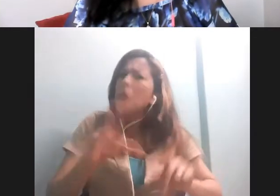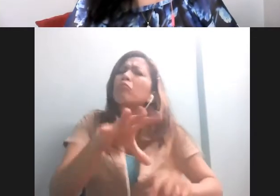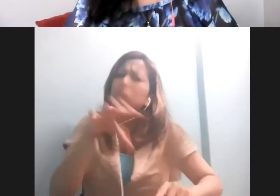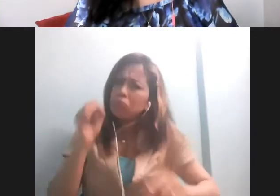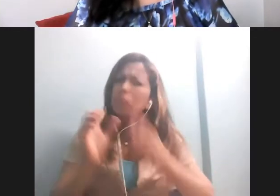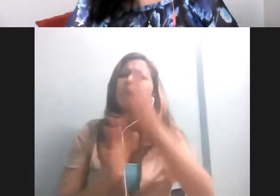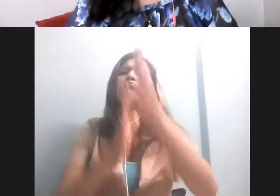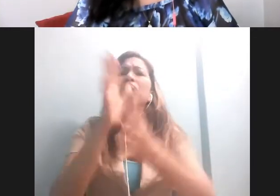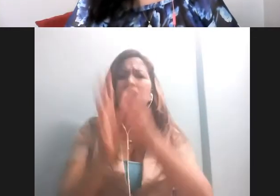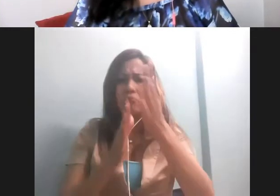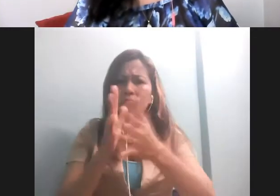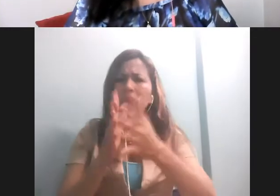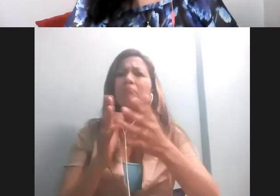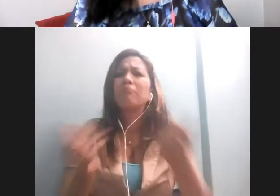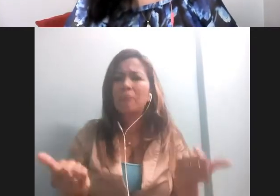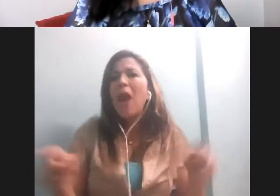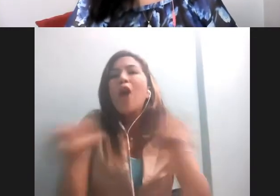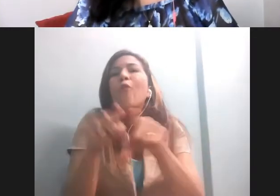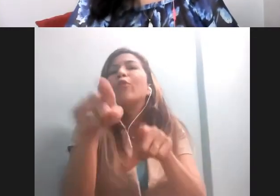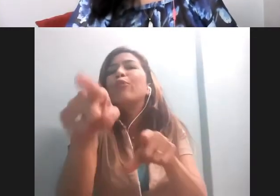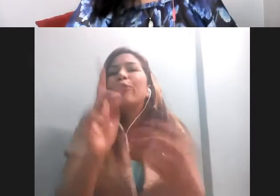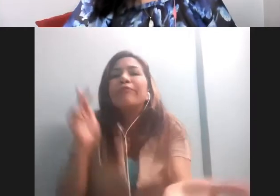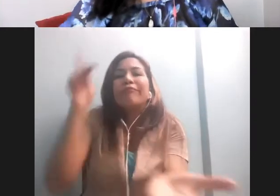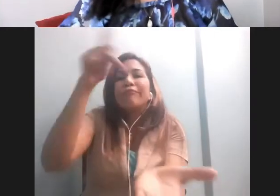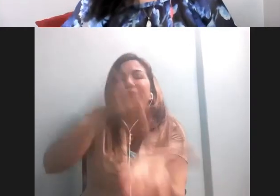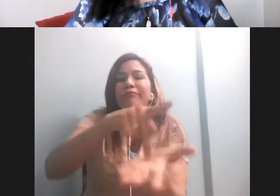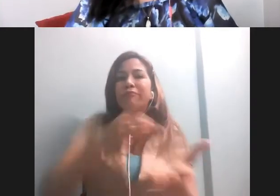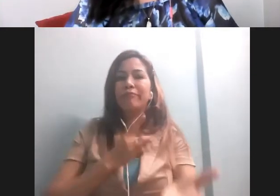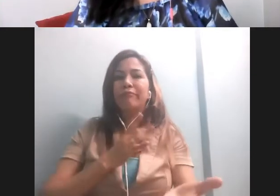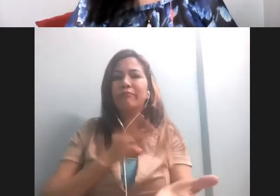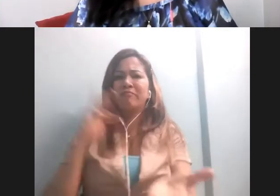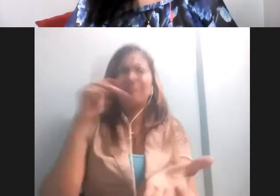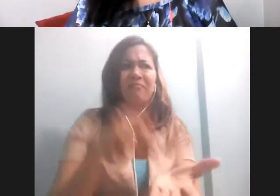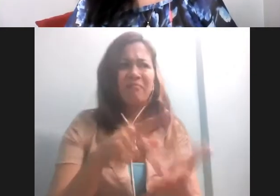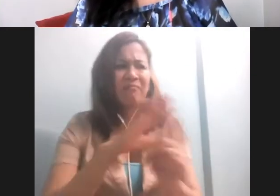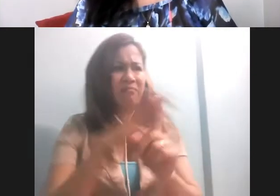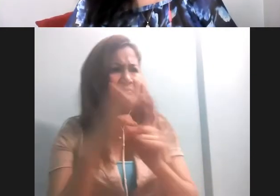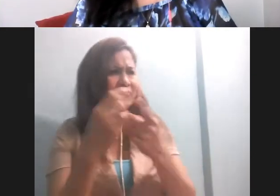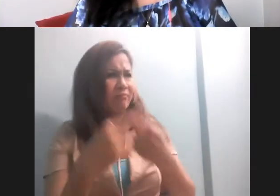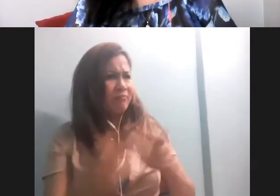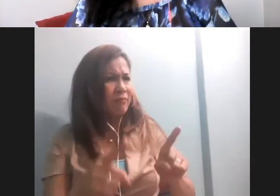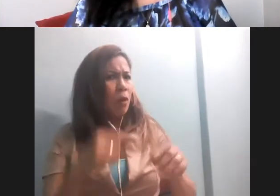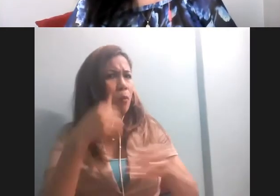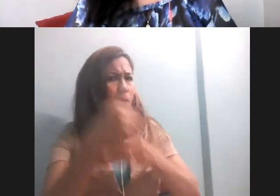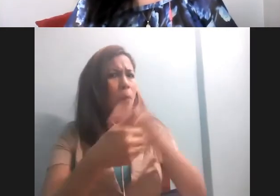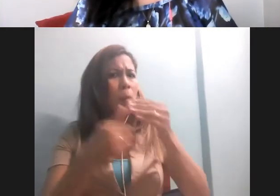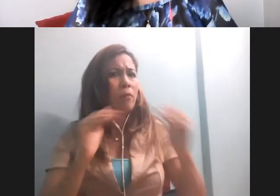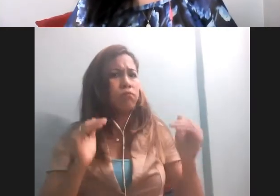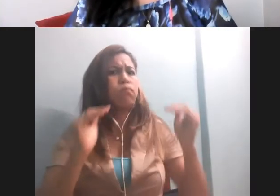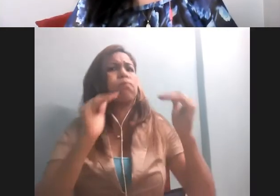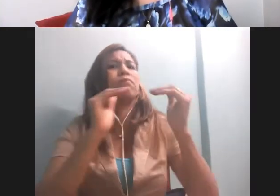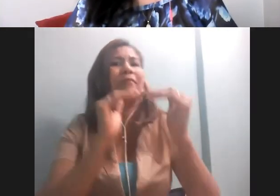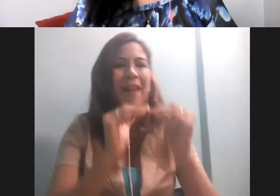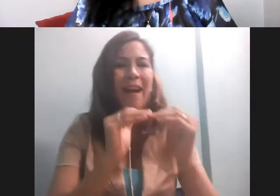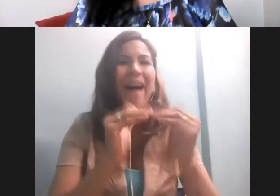barrera que vas a sentir tú cuando llegas a un país donde no se usan los mismos modismos, va a ser básicamente. Pero en líneas generales vas a terminar entendiendo, vas a